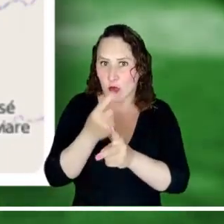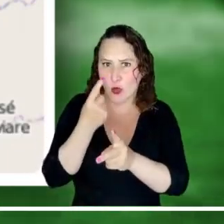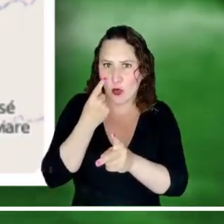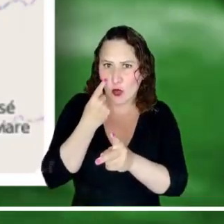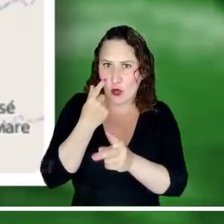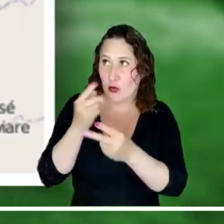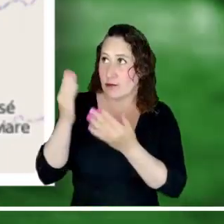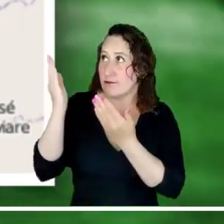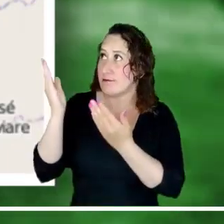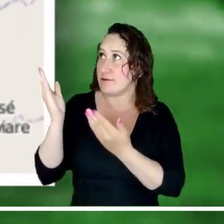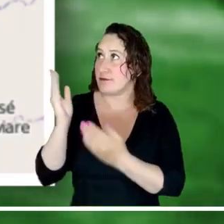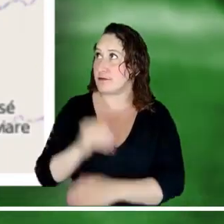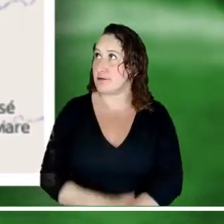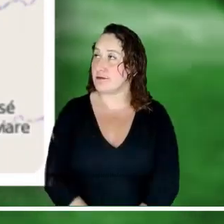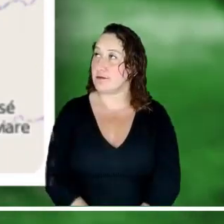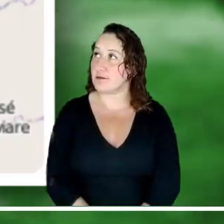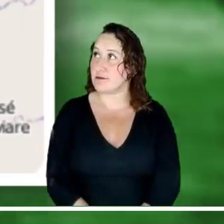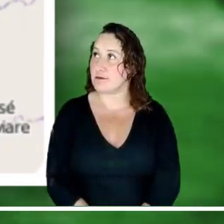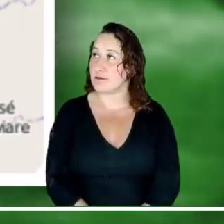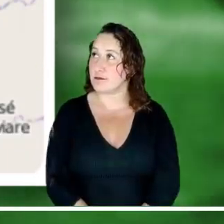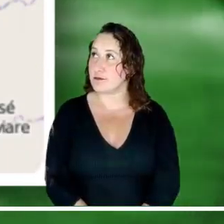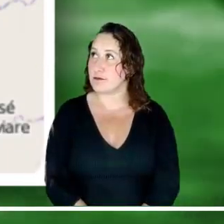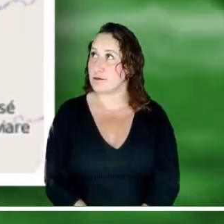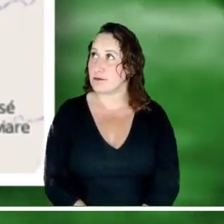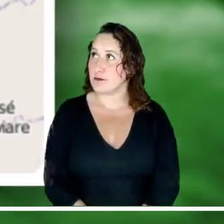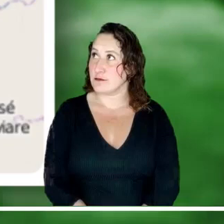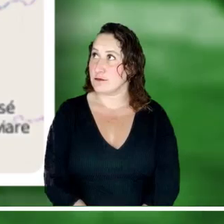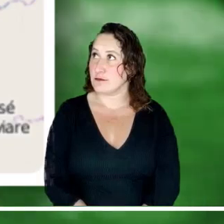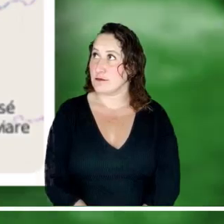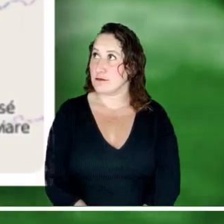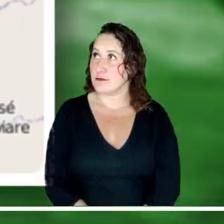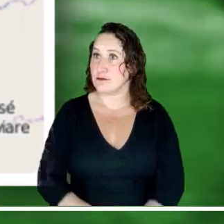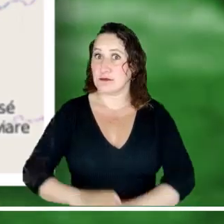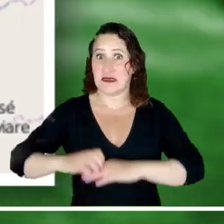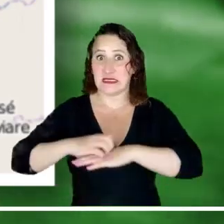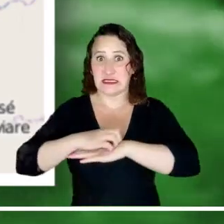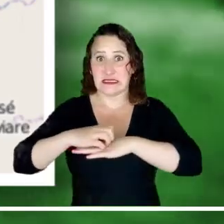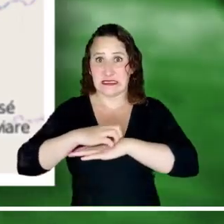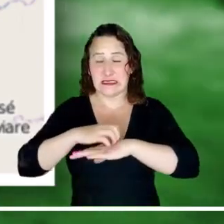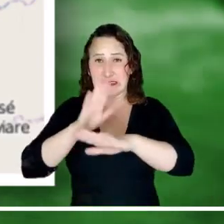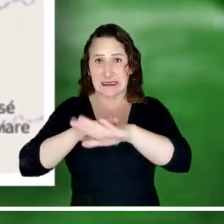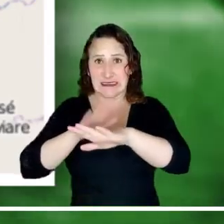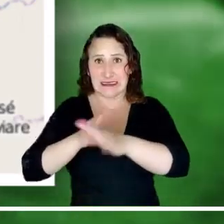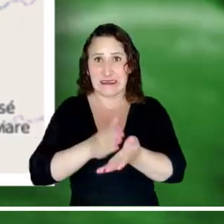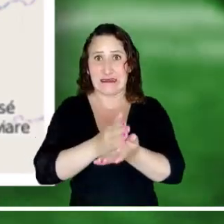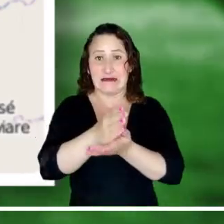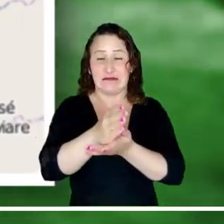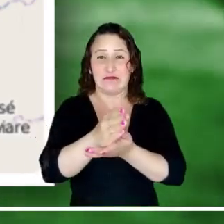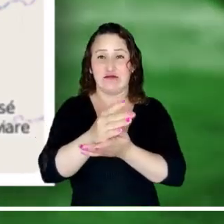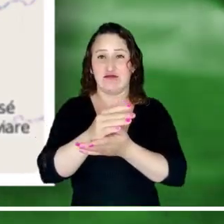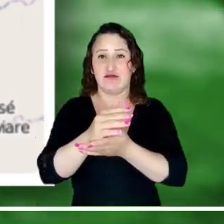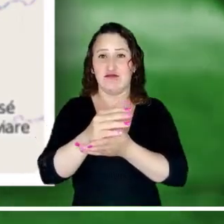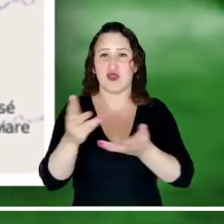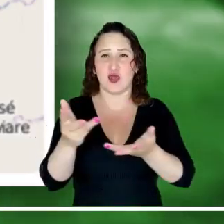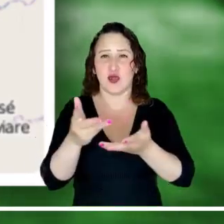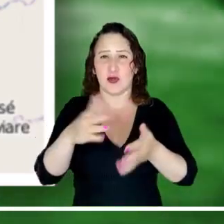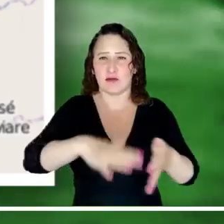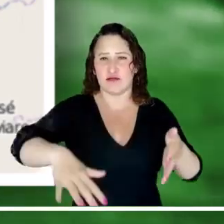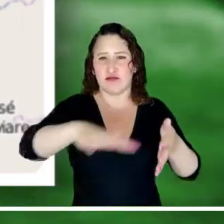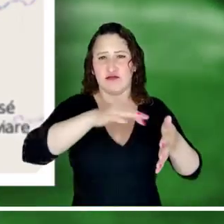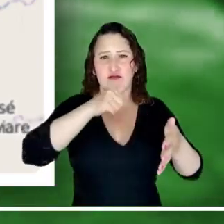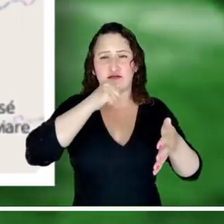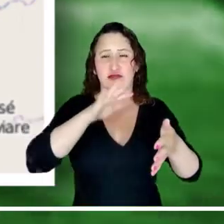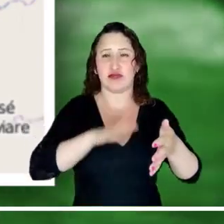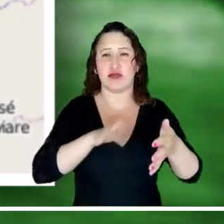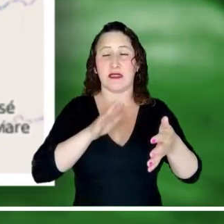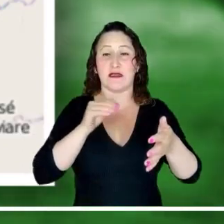Ricaurte, Cabrera, Pandi, Melgar, Arbeláez y Silvania en Cundinamarca. En Tolima se mantiene activa la alerta por los niveles